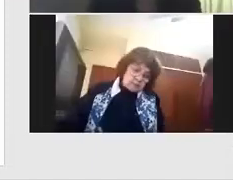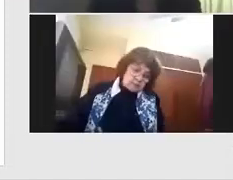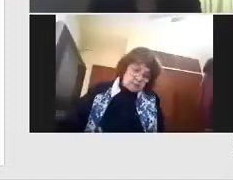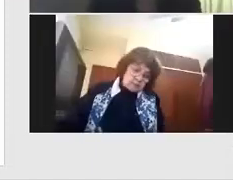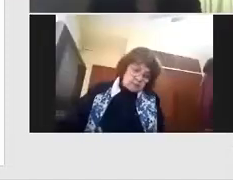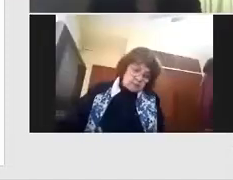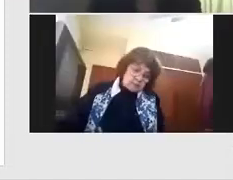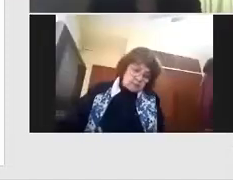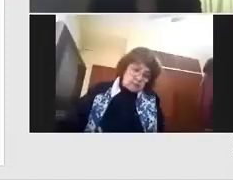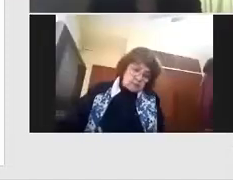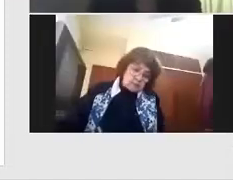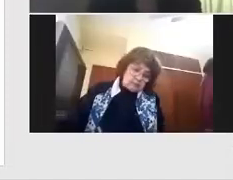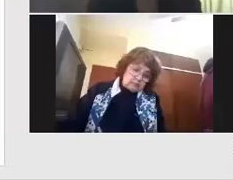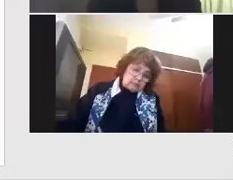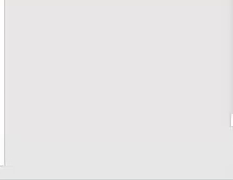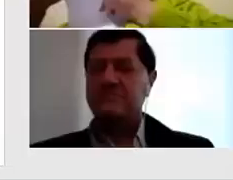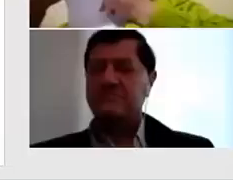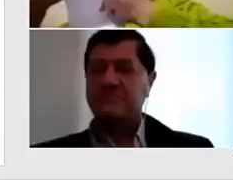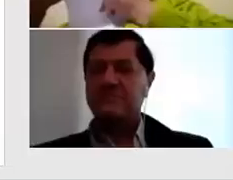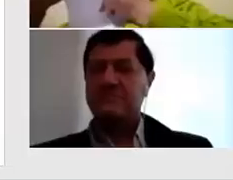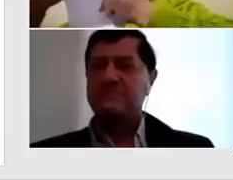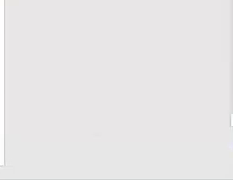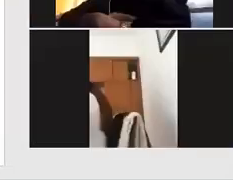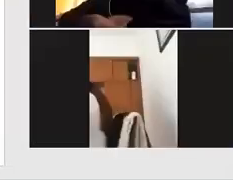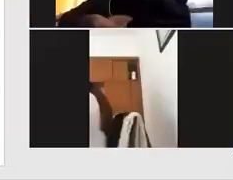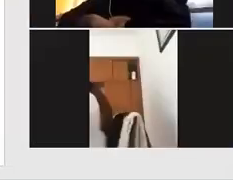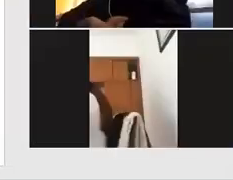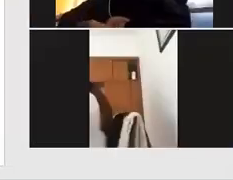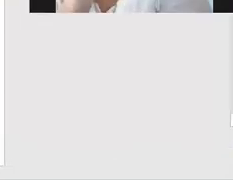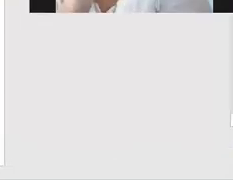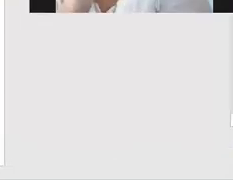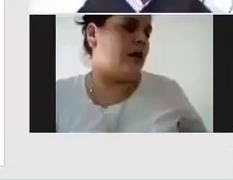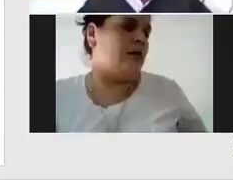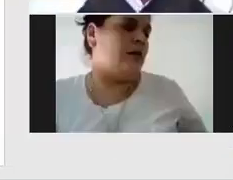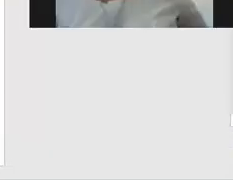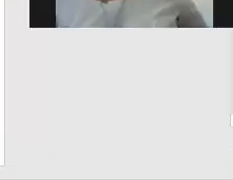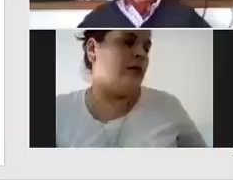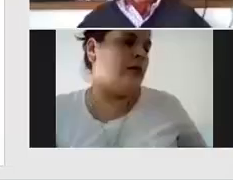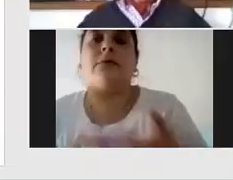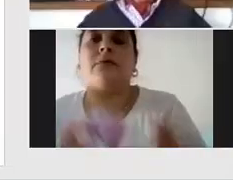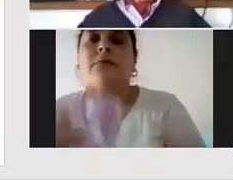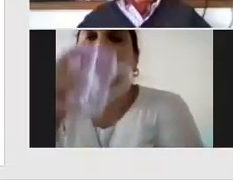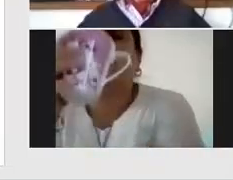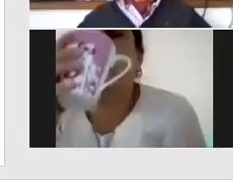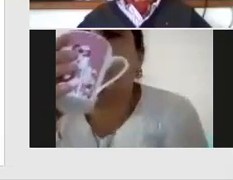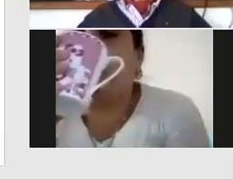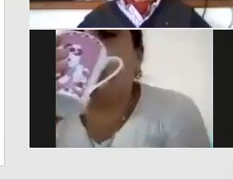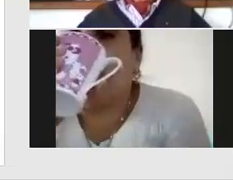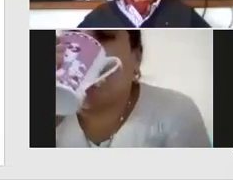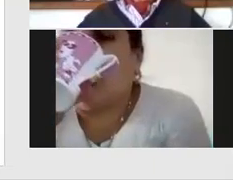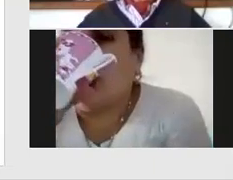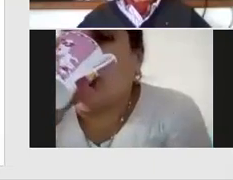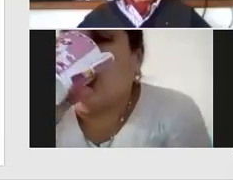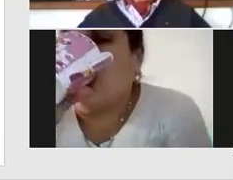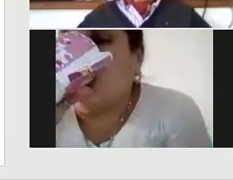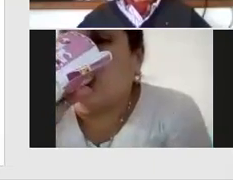esto que les conté a modo de cuentito surge el lema nada sobre nosotros sin nosotros que